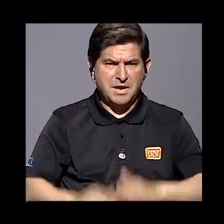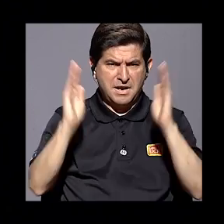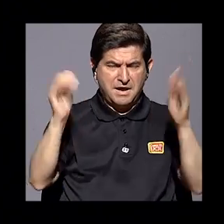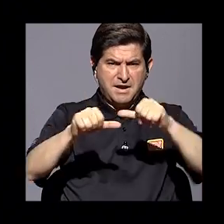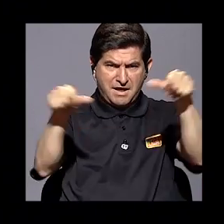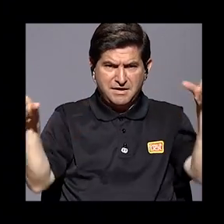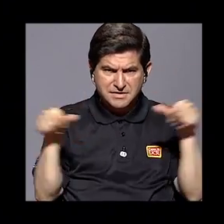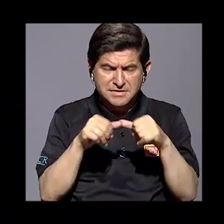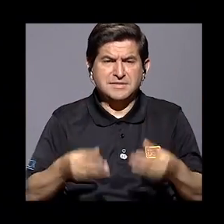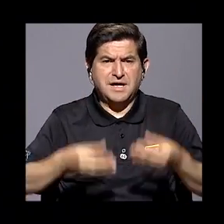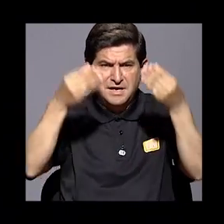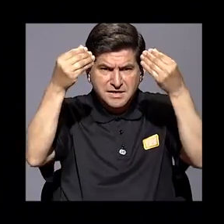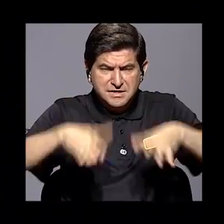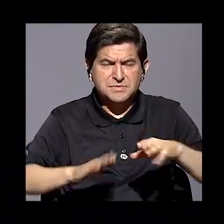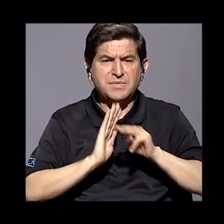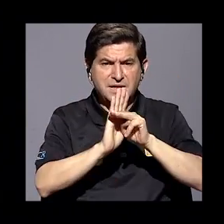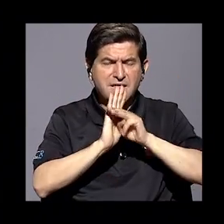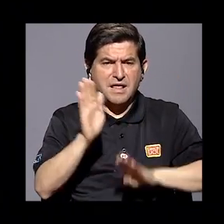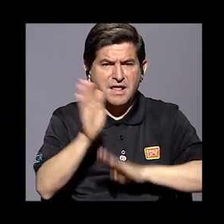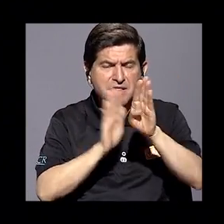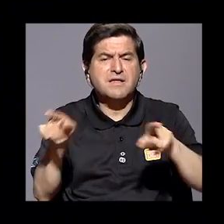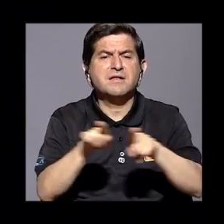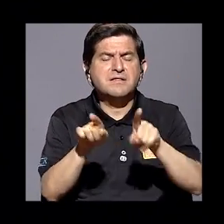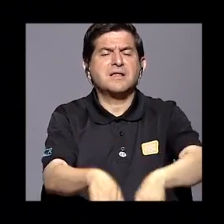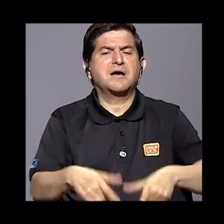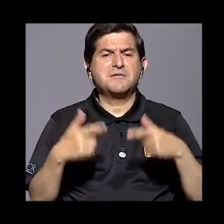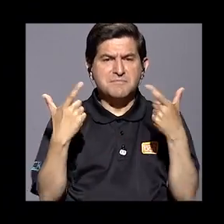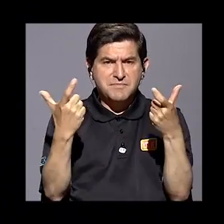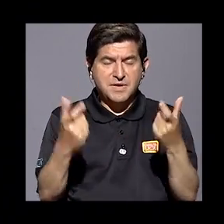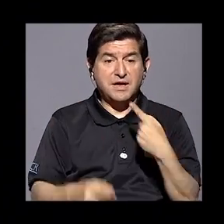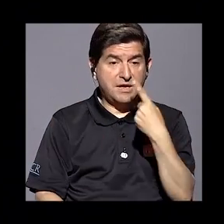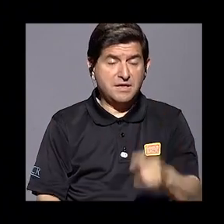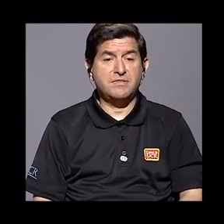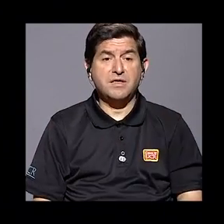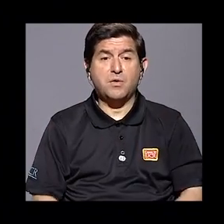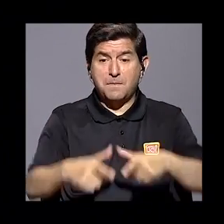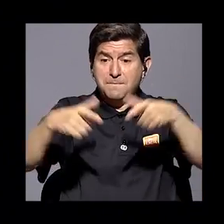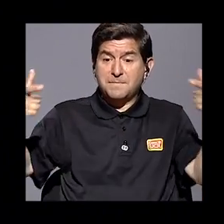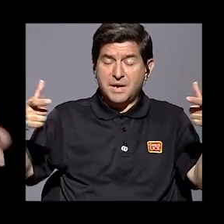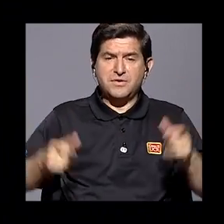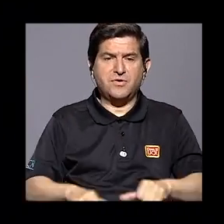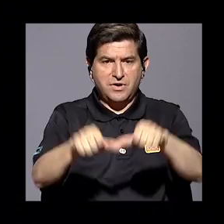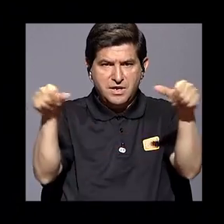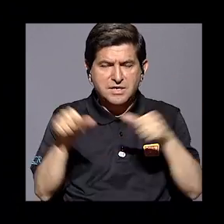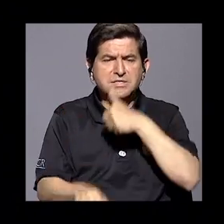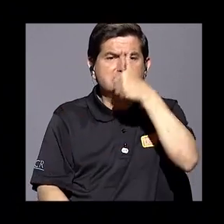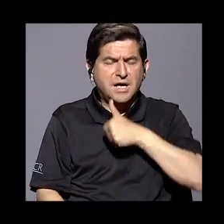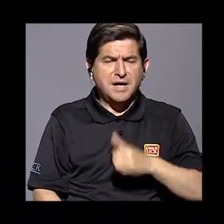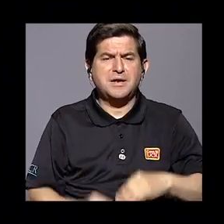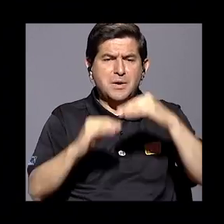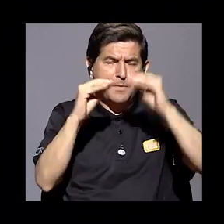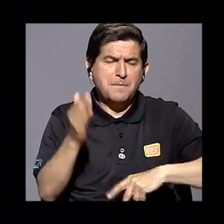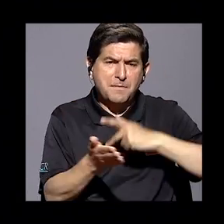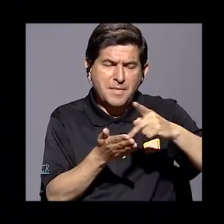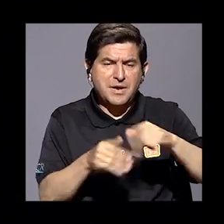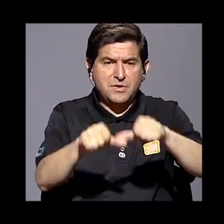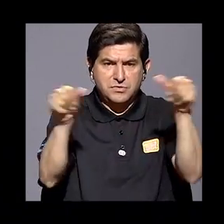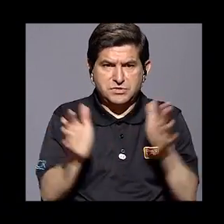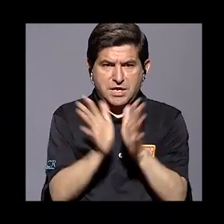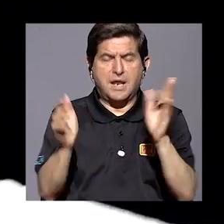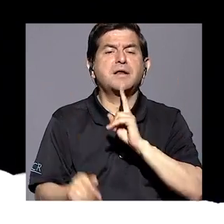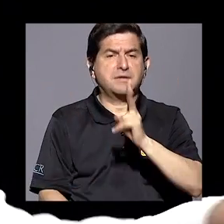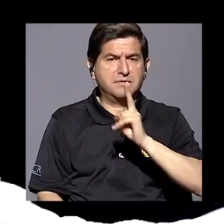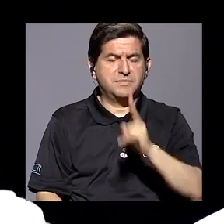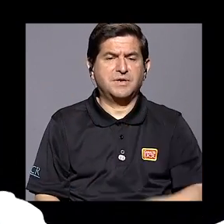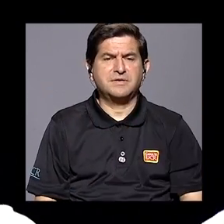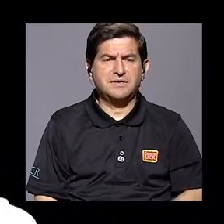grandes sectores que han perdido con el modelo de desarrollo también ganen y hablo de las grandes mayorías el sector privado gana muchísimo menos que el sector público eso es